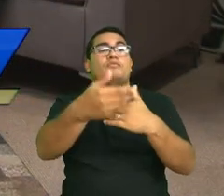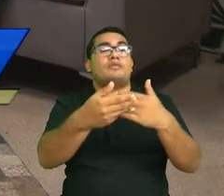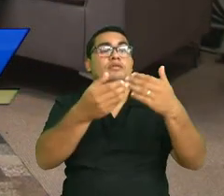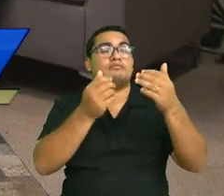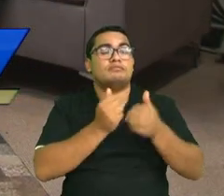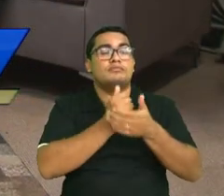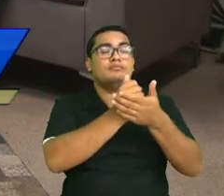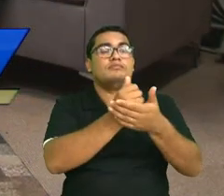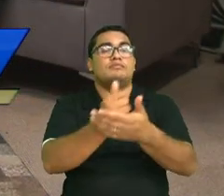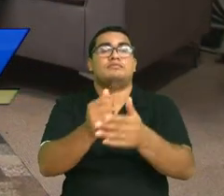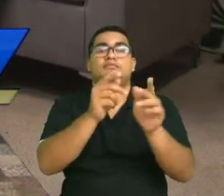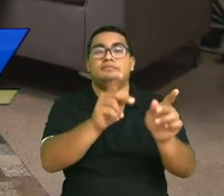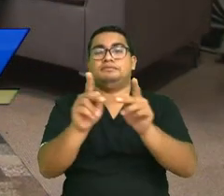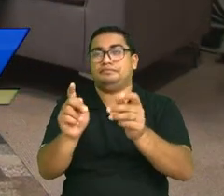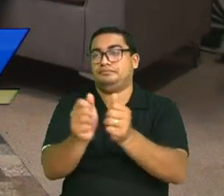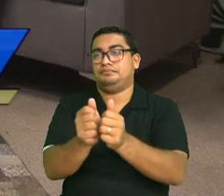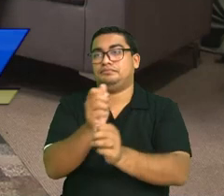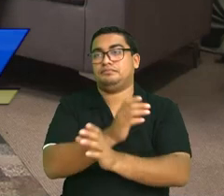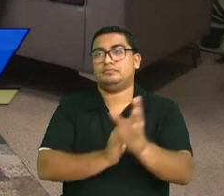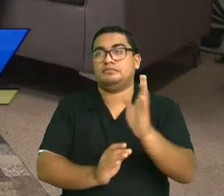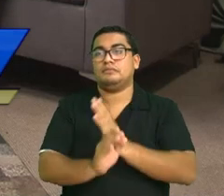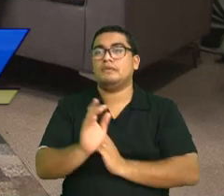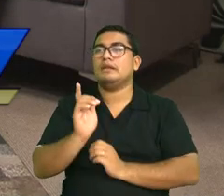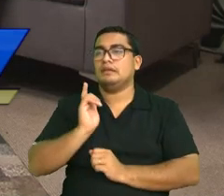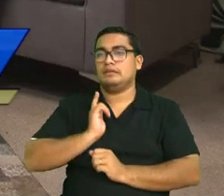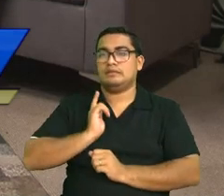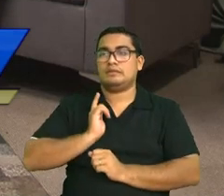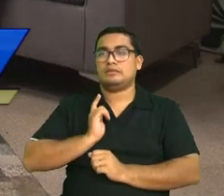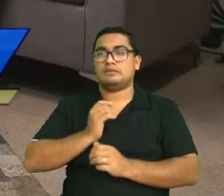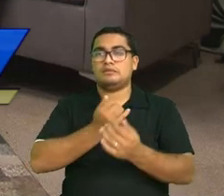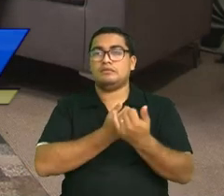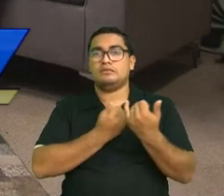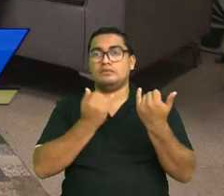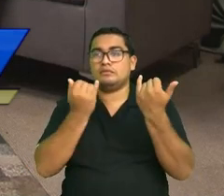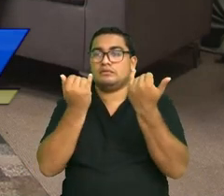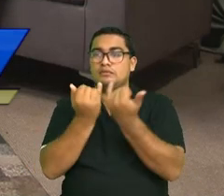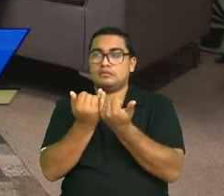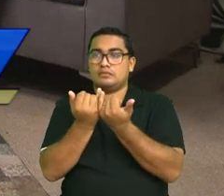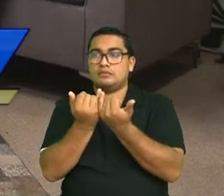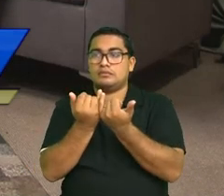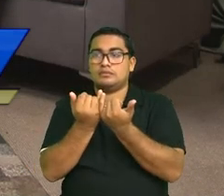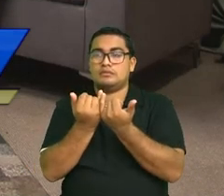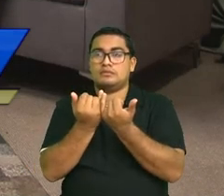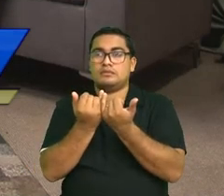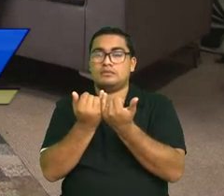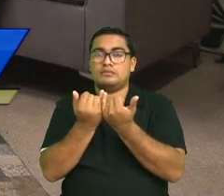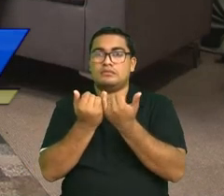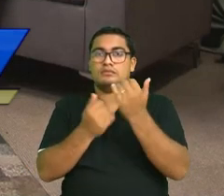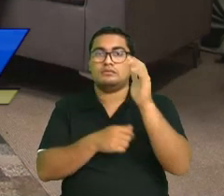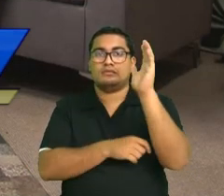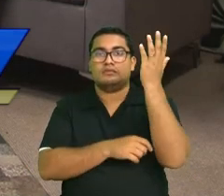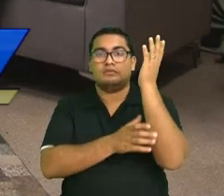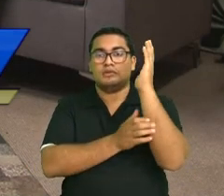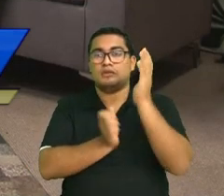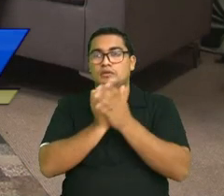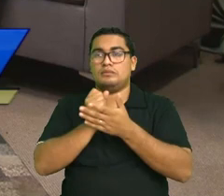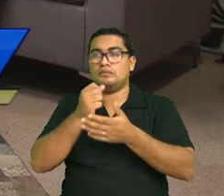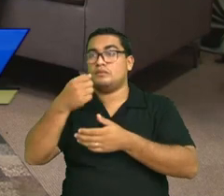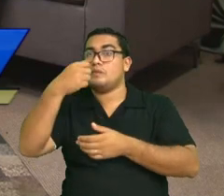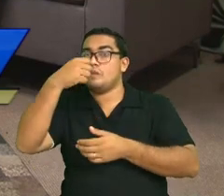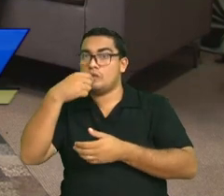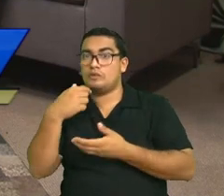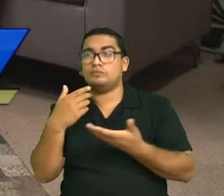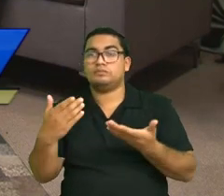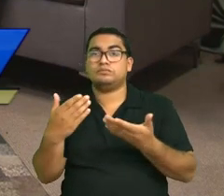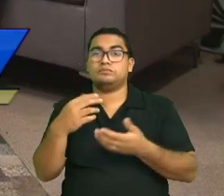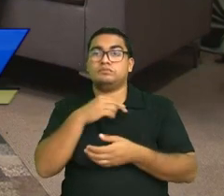hecho, tenemos un instituto exactamente que se llama de medicina natural y complementaria, porque nosotros, además